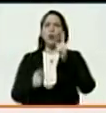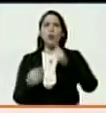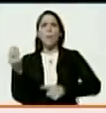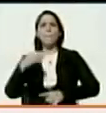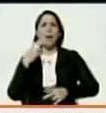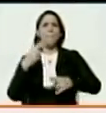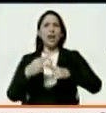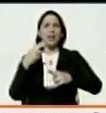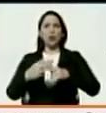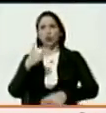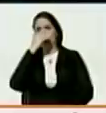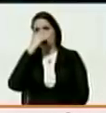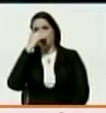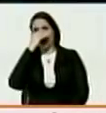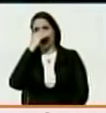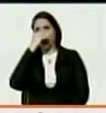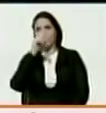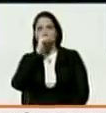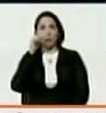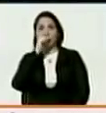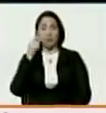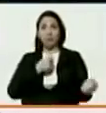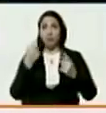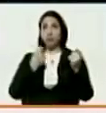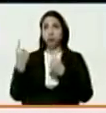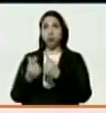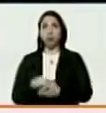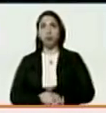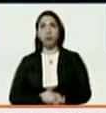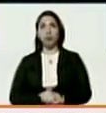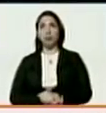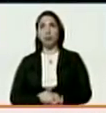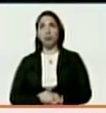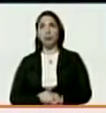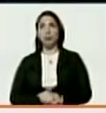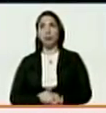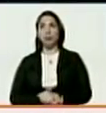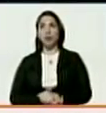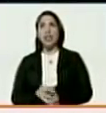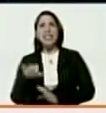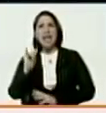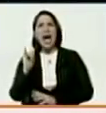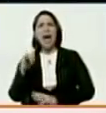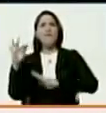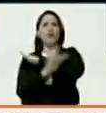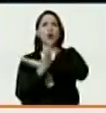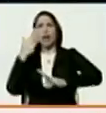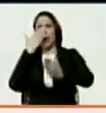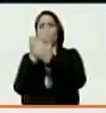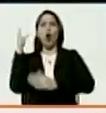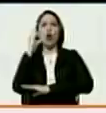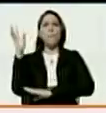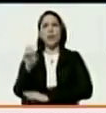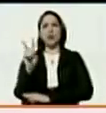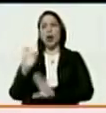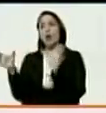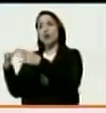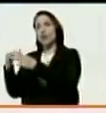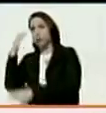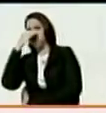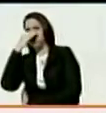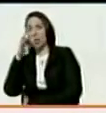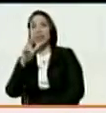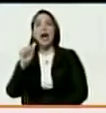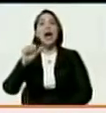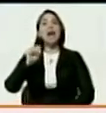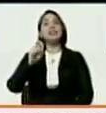peligrosos paramilitares, asesinos, narcotraficantes que asolan la frontera colombo-venezolana. Me refiero al grupo paramilitar Los